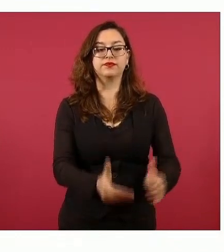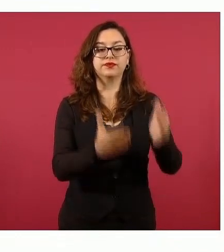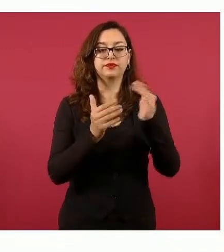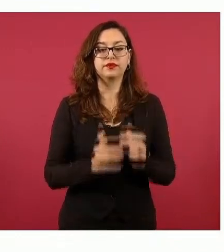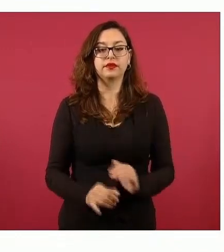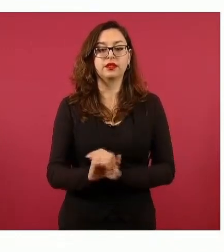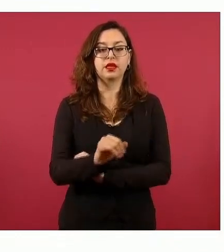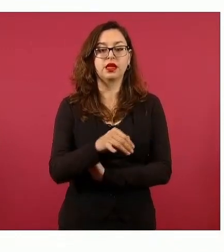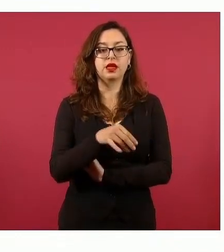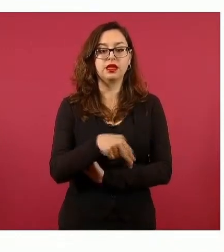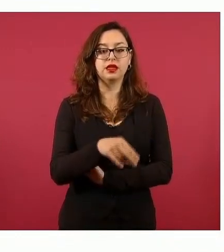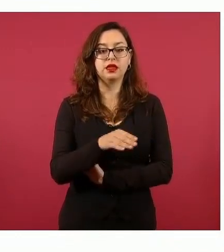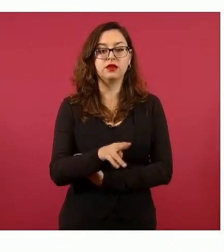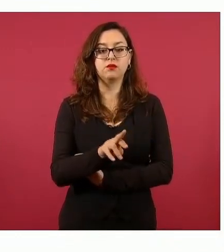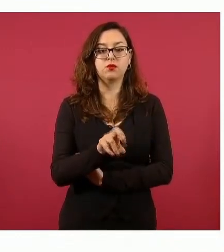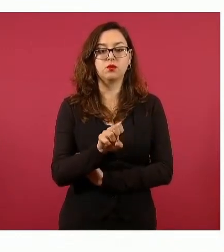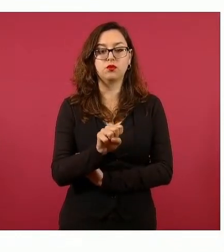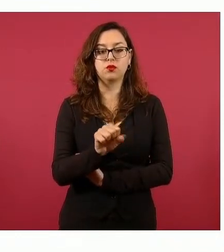Inbursa,